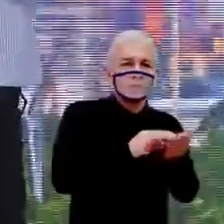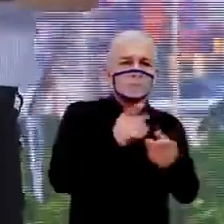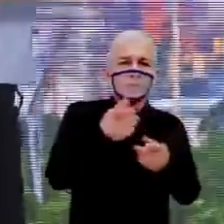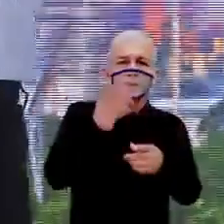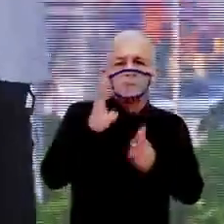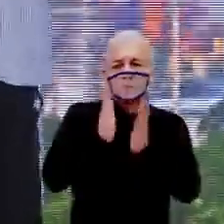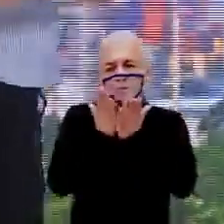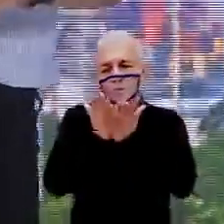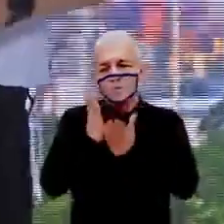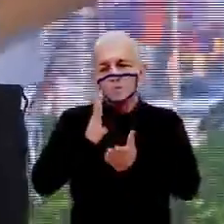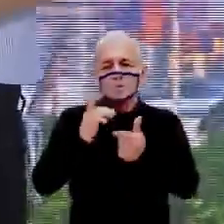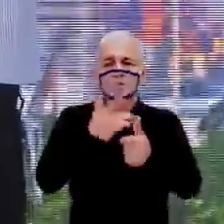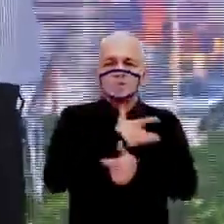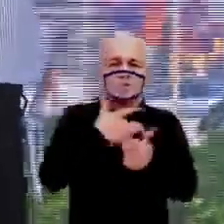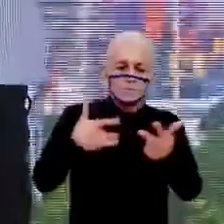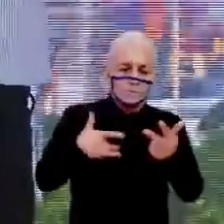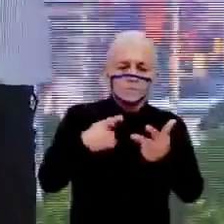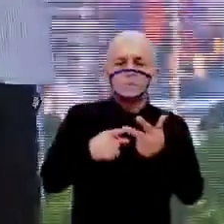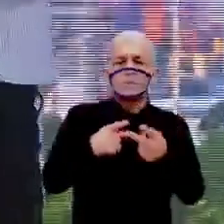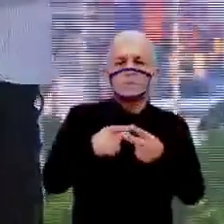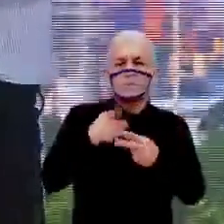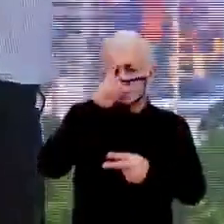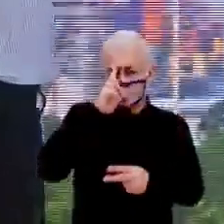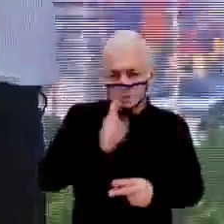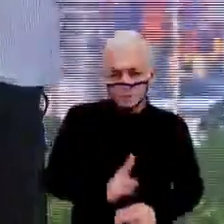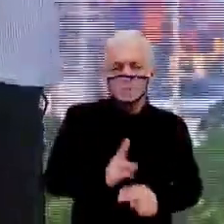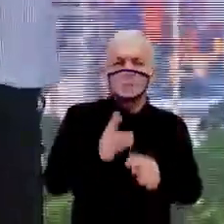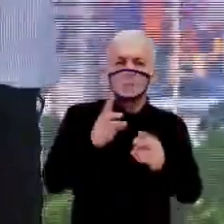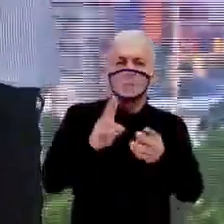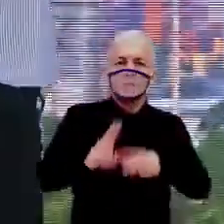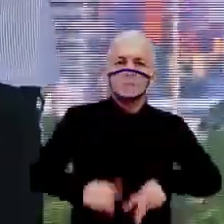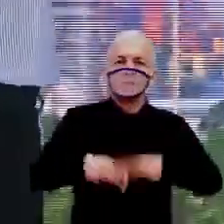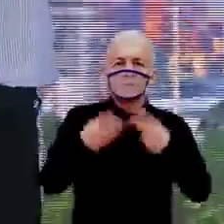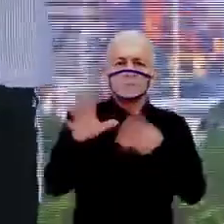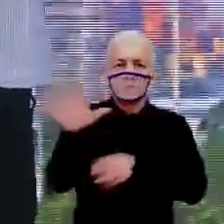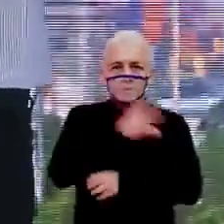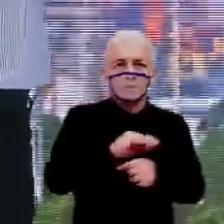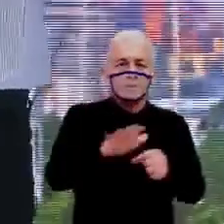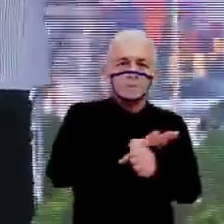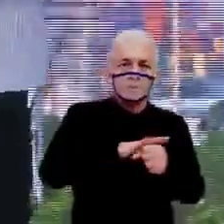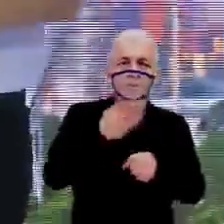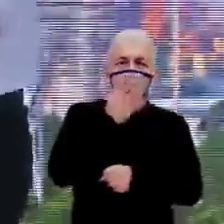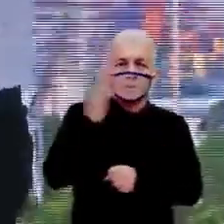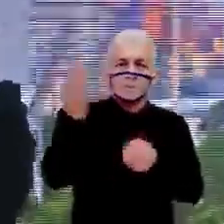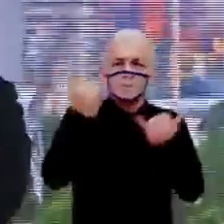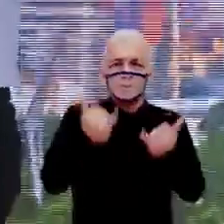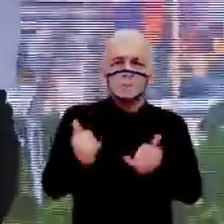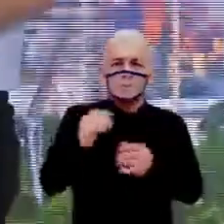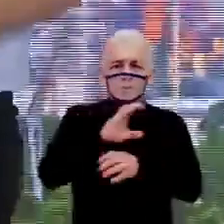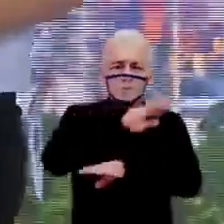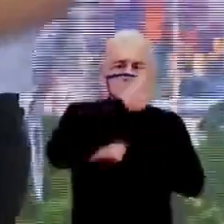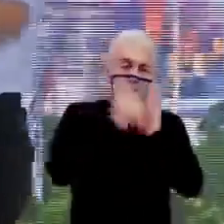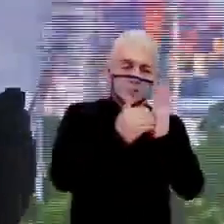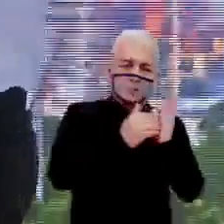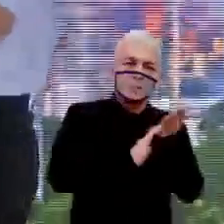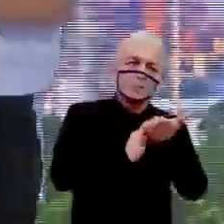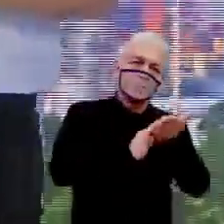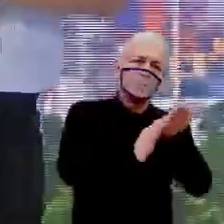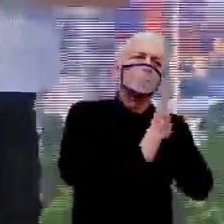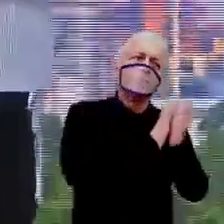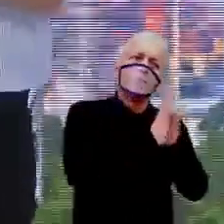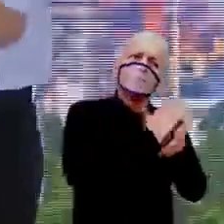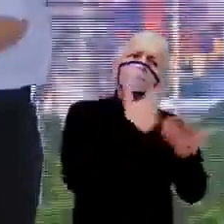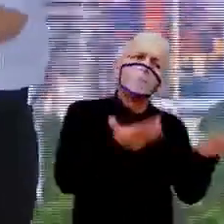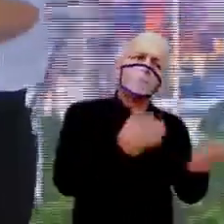la educación, como la salud, como mucha dignidad de vida en los barrios, ahora podemos apostarle al centro de Barranquilla. Cuéntanos,